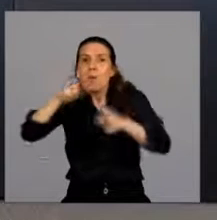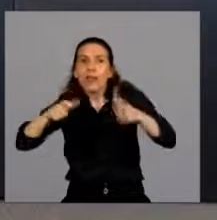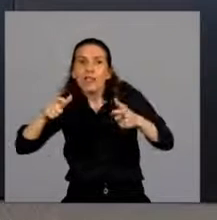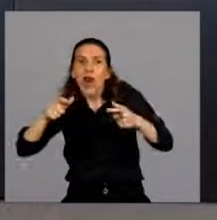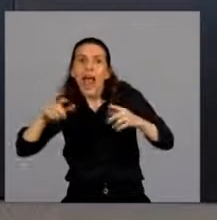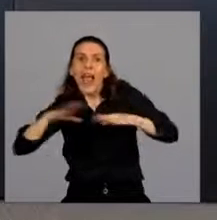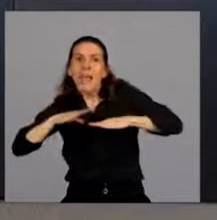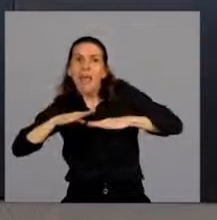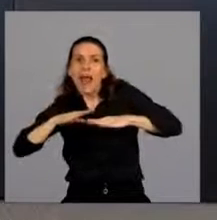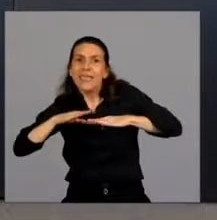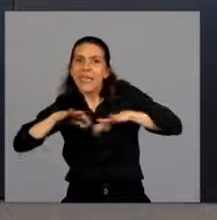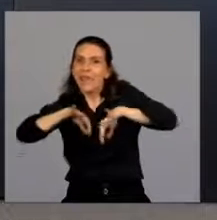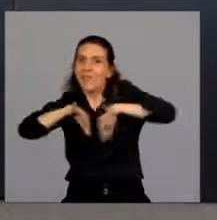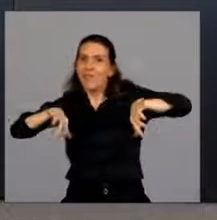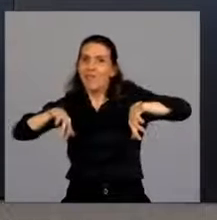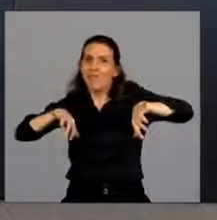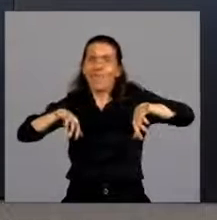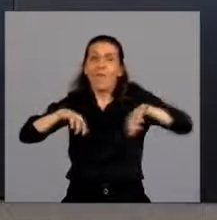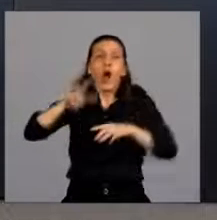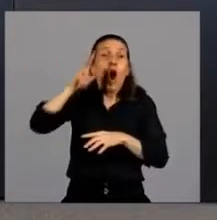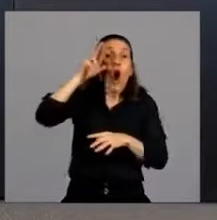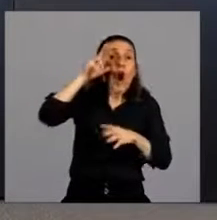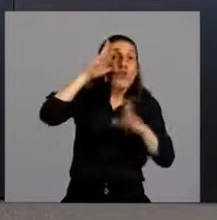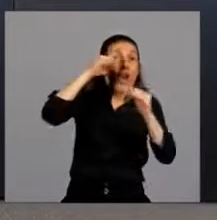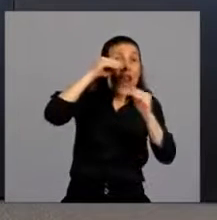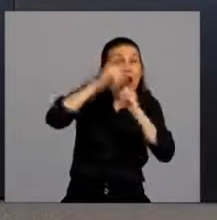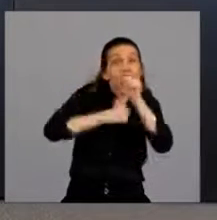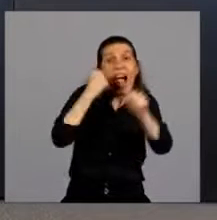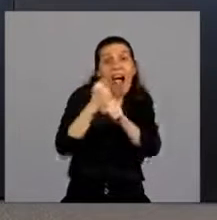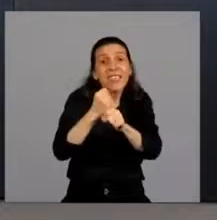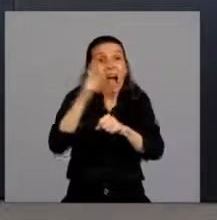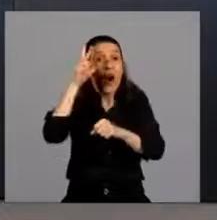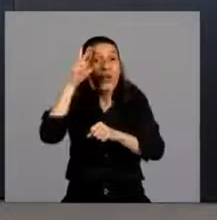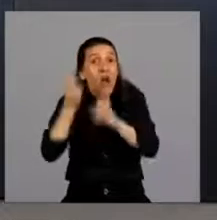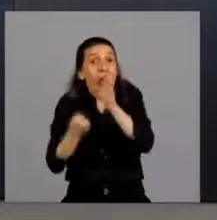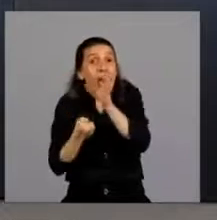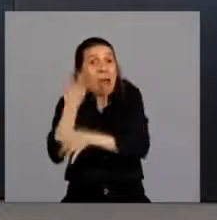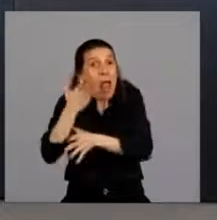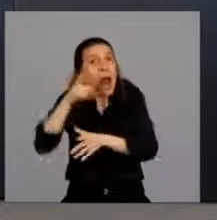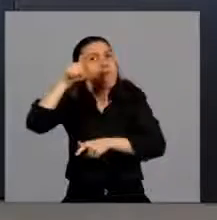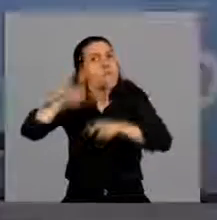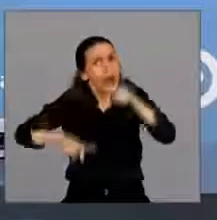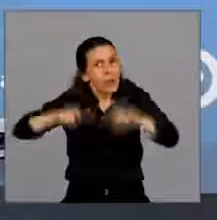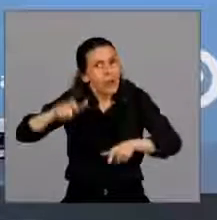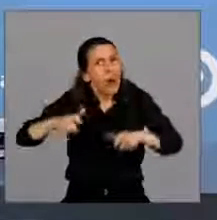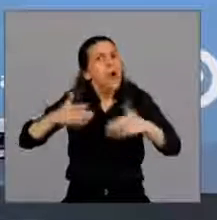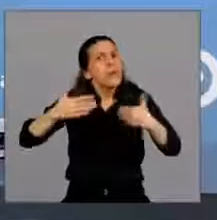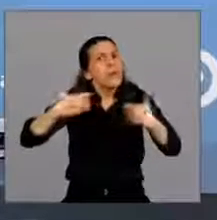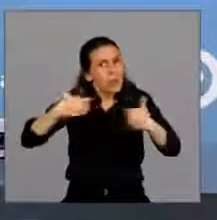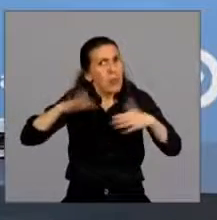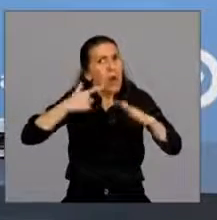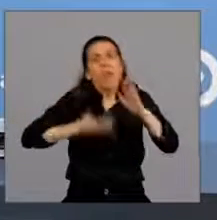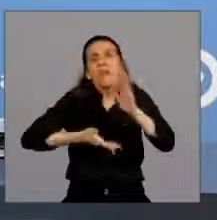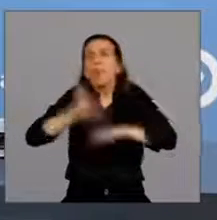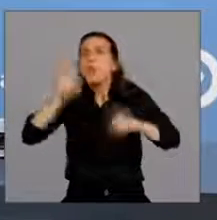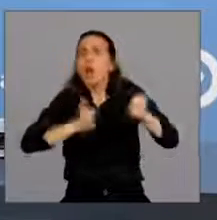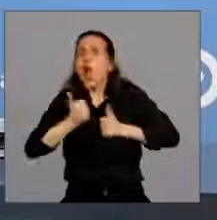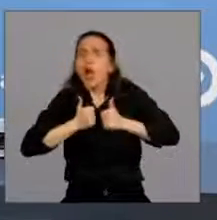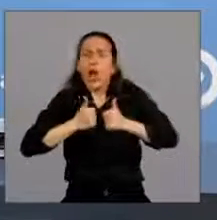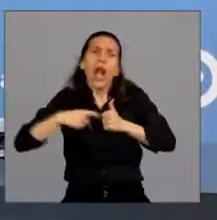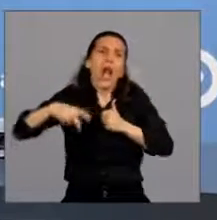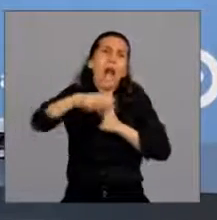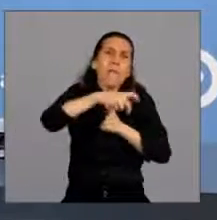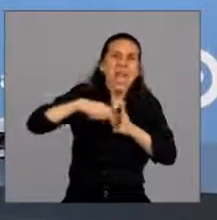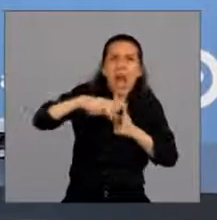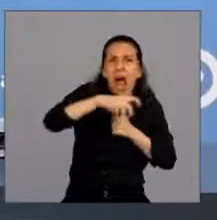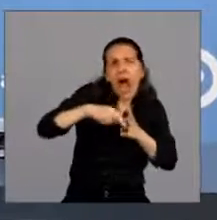hacer que desde las 8 a las 8, o sea, de 8 de la noche a 8 de la mañana, se pueda salir a hacer ejercicio, a correr, a caminar,